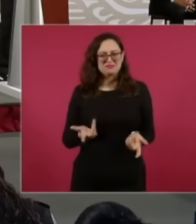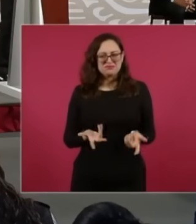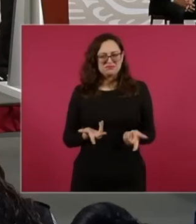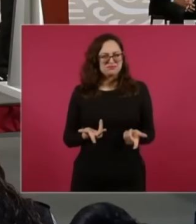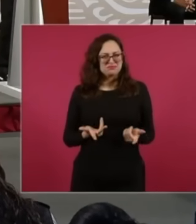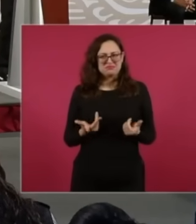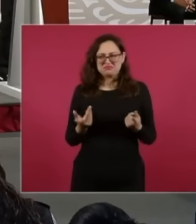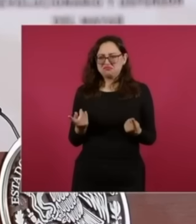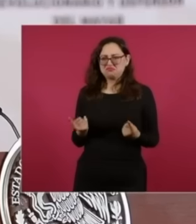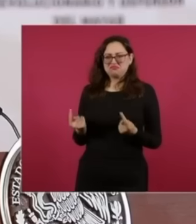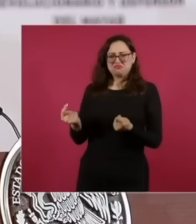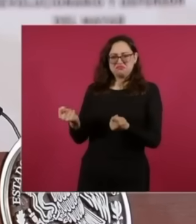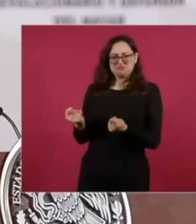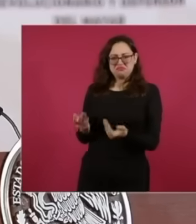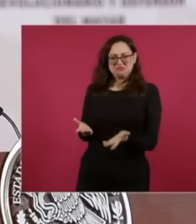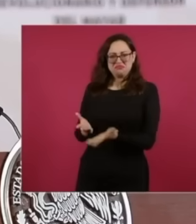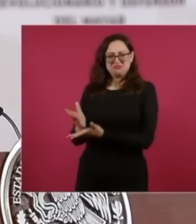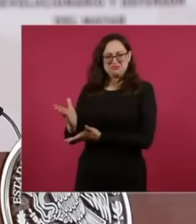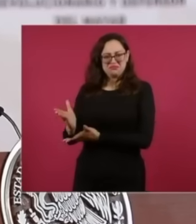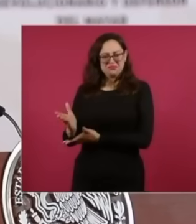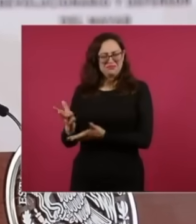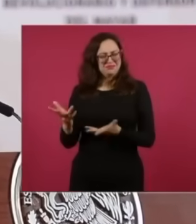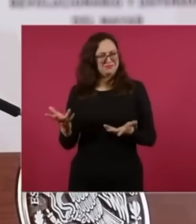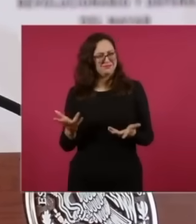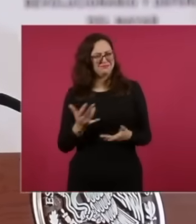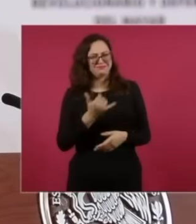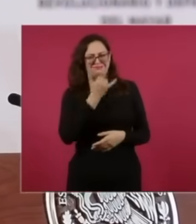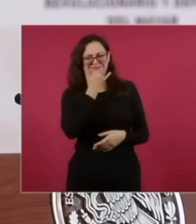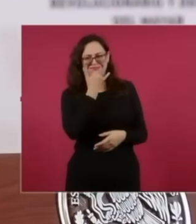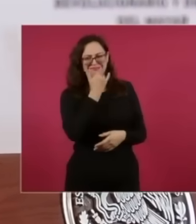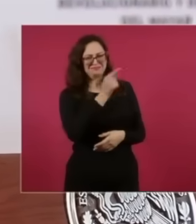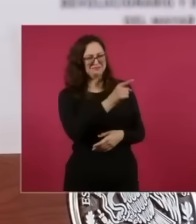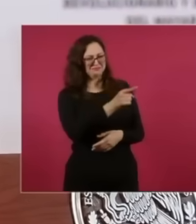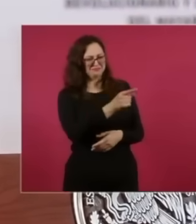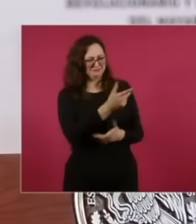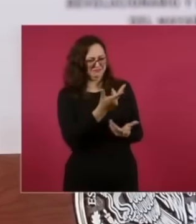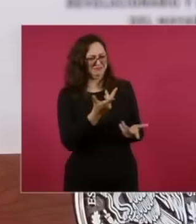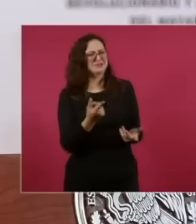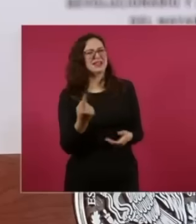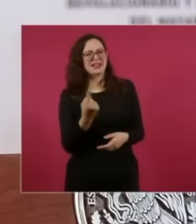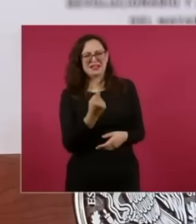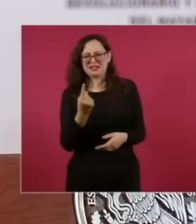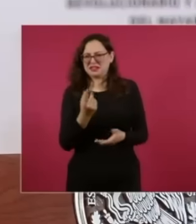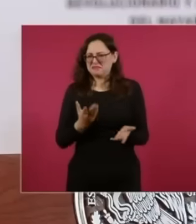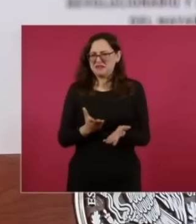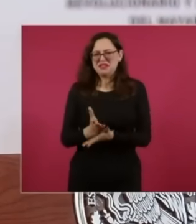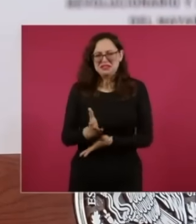externo que no tiene que ver con Venezuela